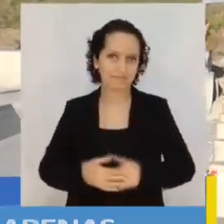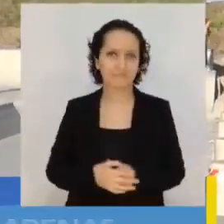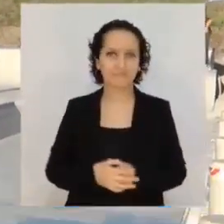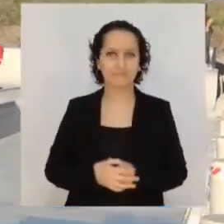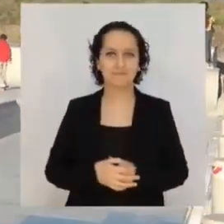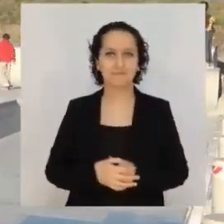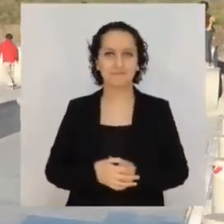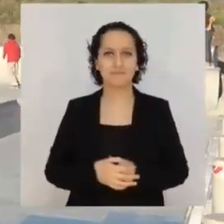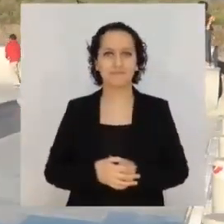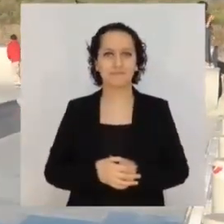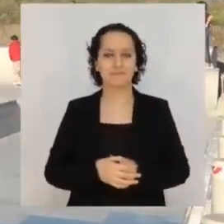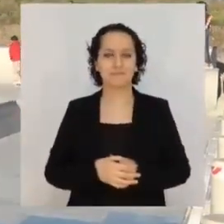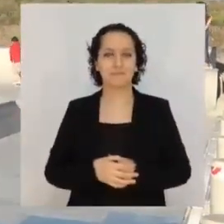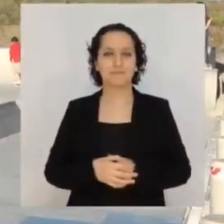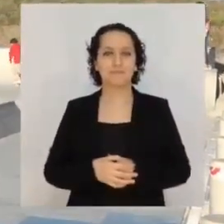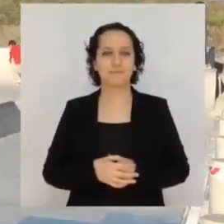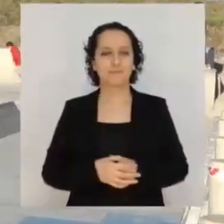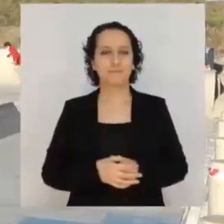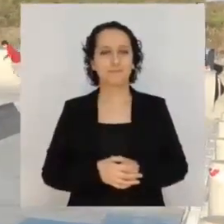comunidad.